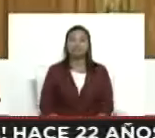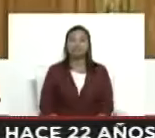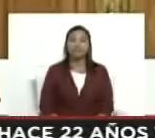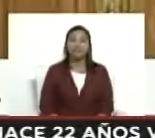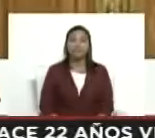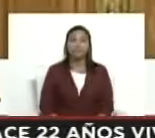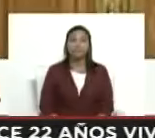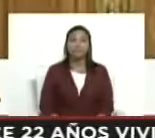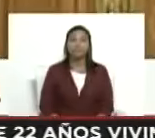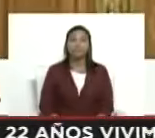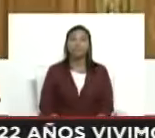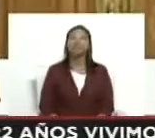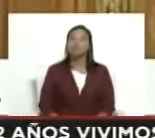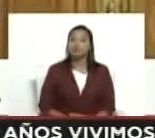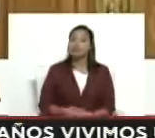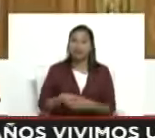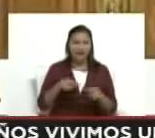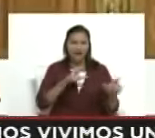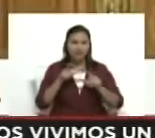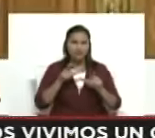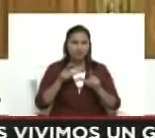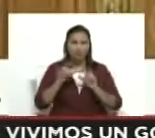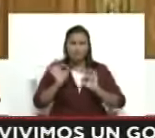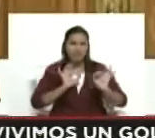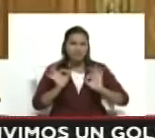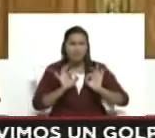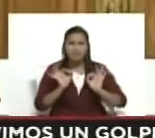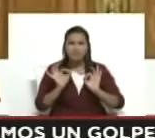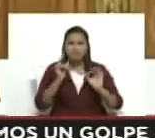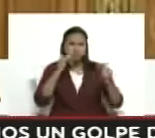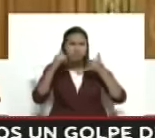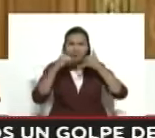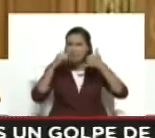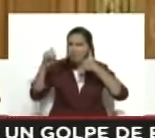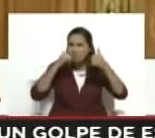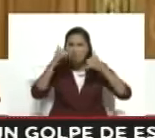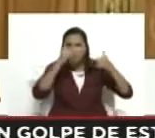Y se montó en su operación. Se montó en su operación allá.